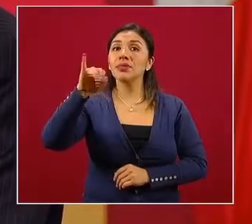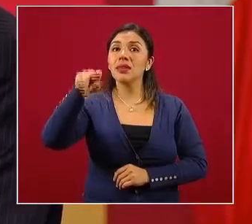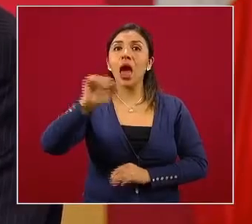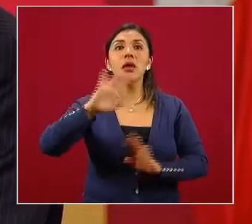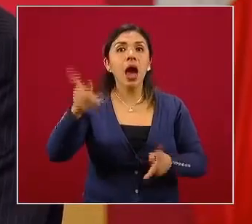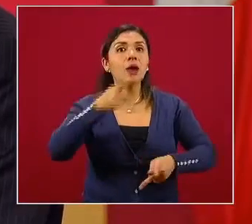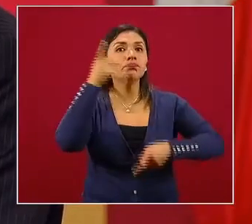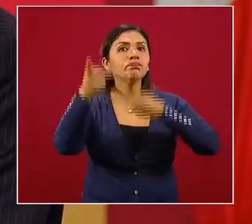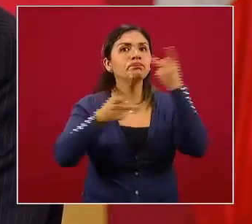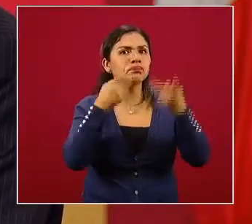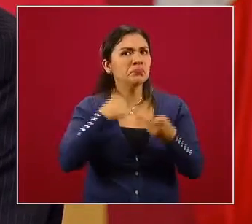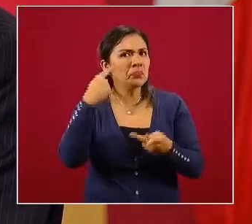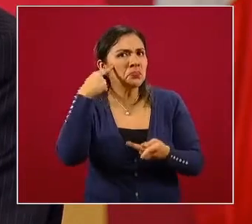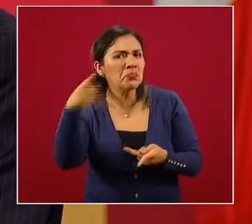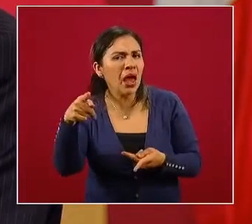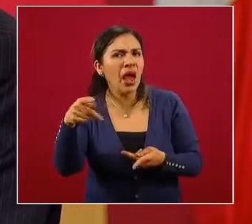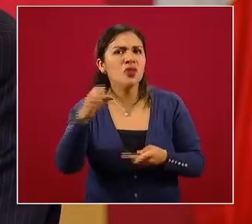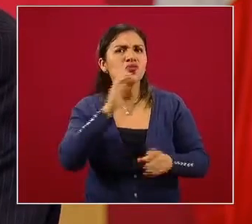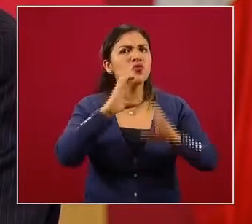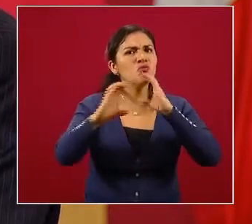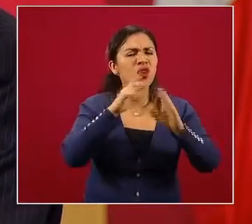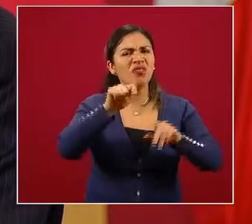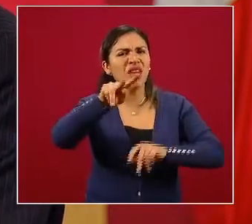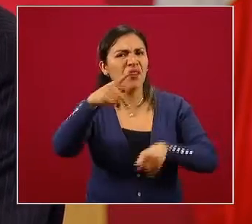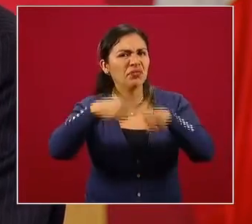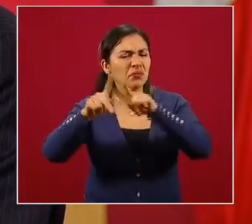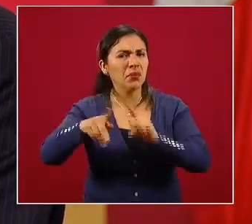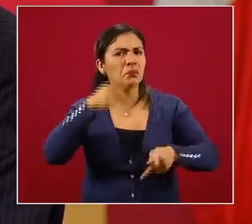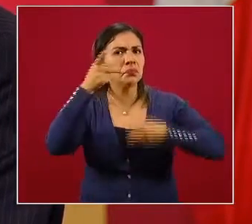los medios de comunicación